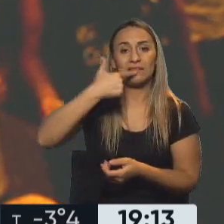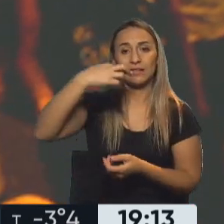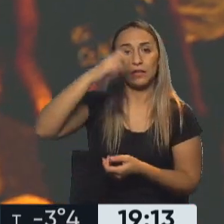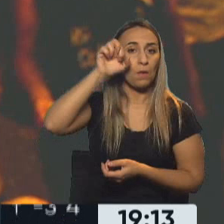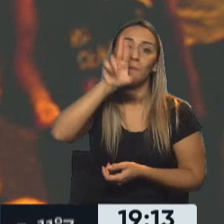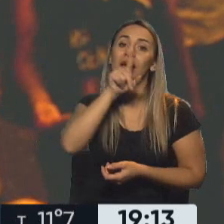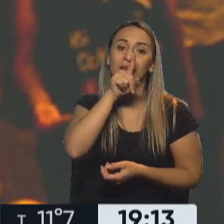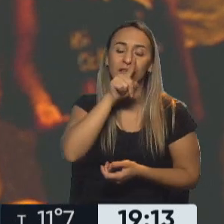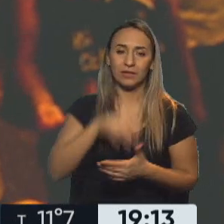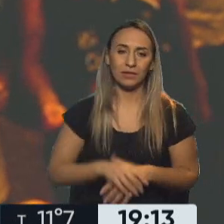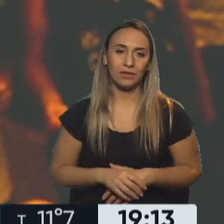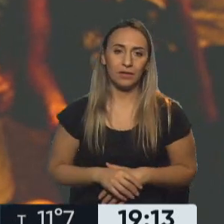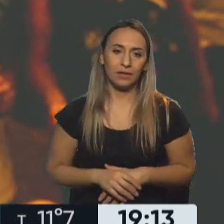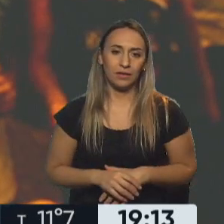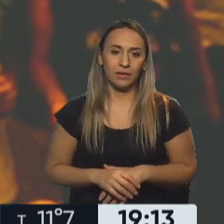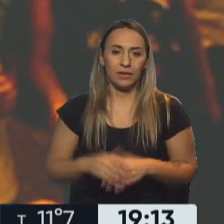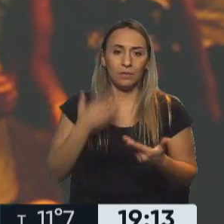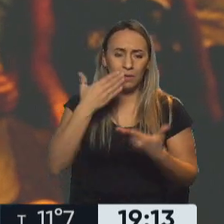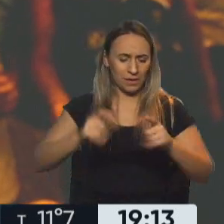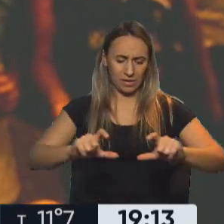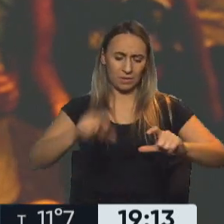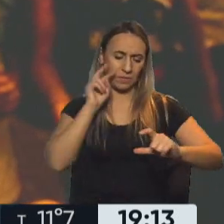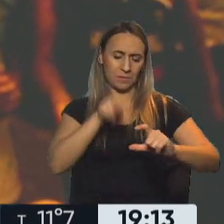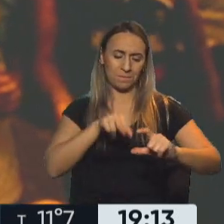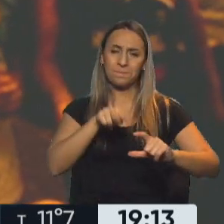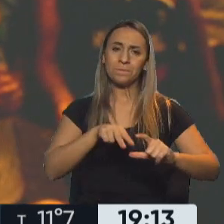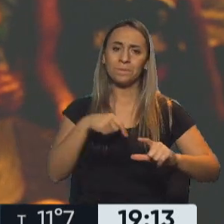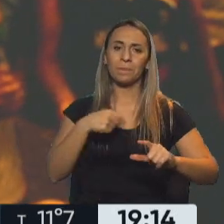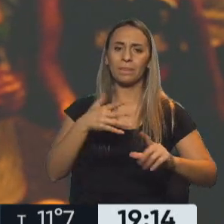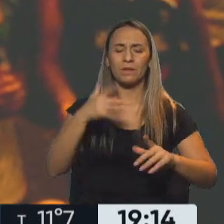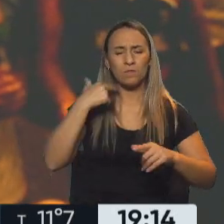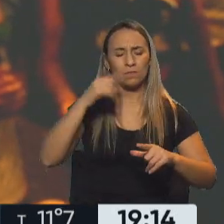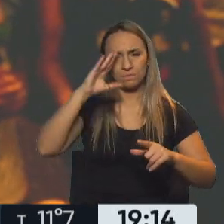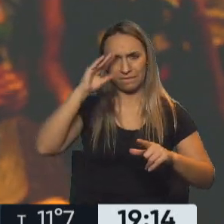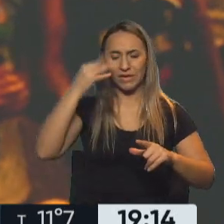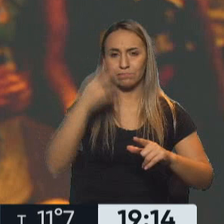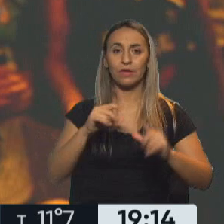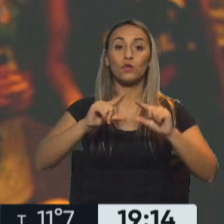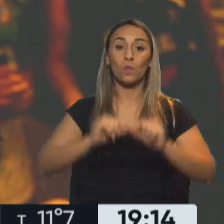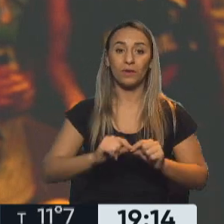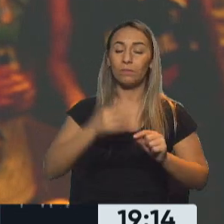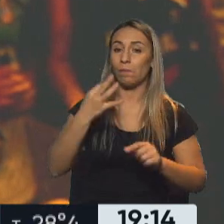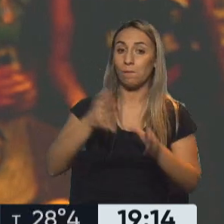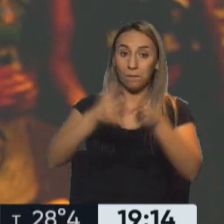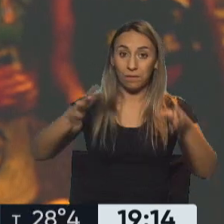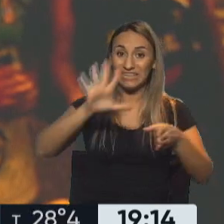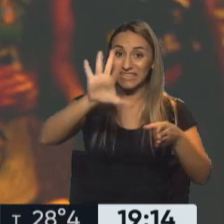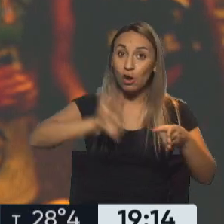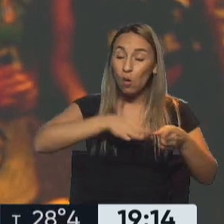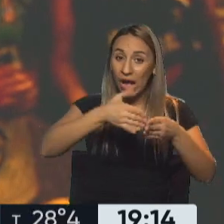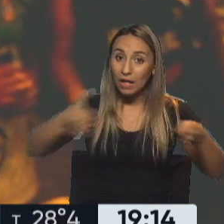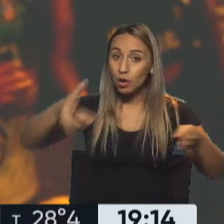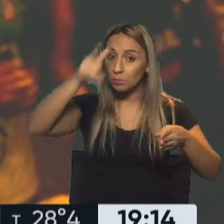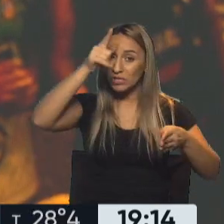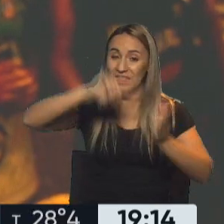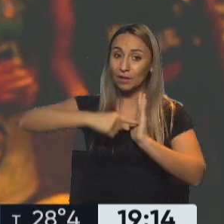los papeles porque en algún momento perdía el recuerdo de los números. En 5 años, la policía de la ciudad asesinó